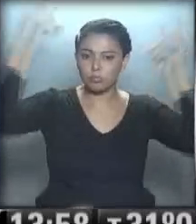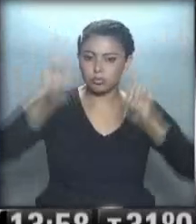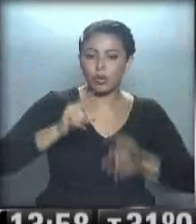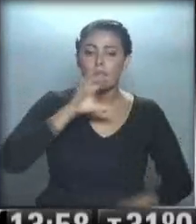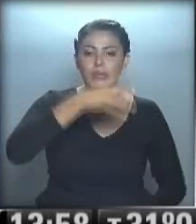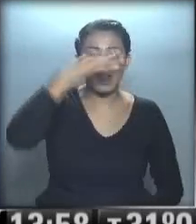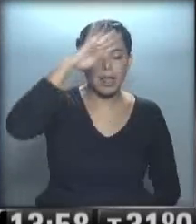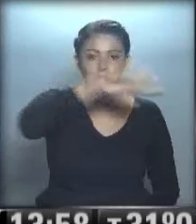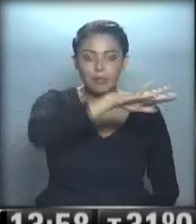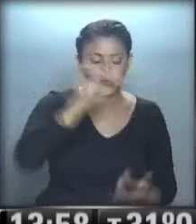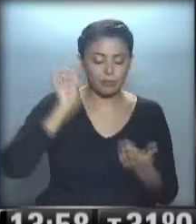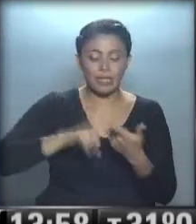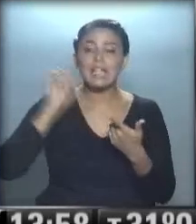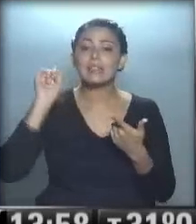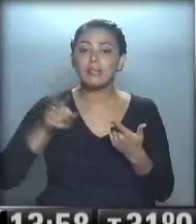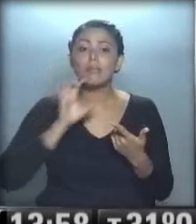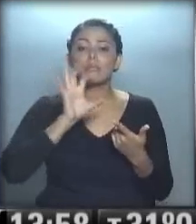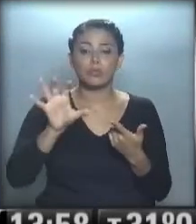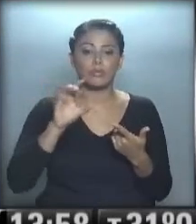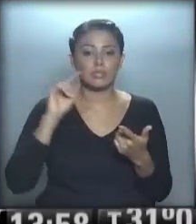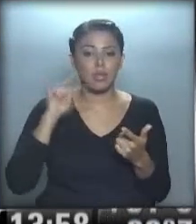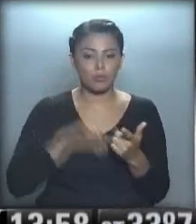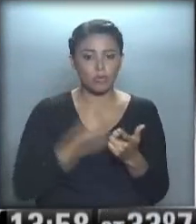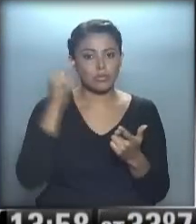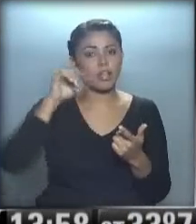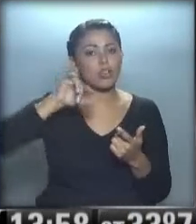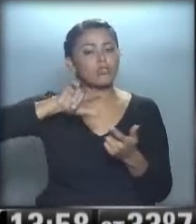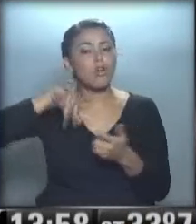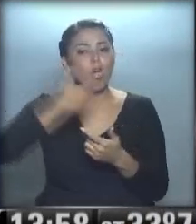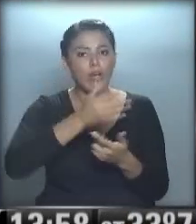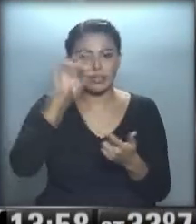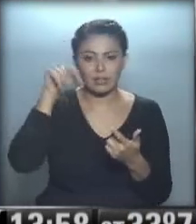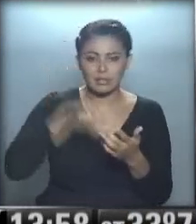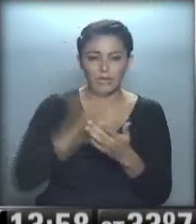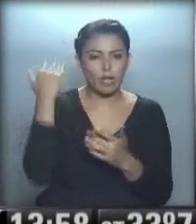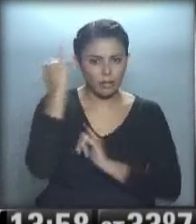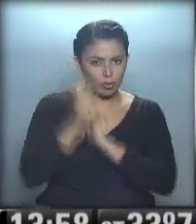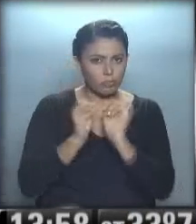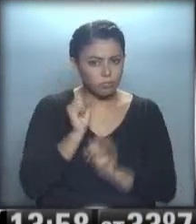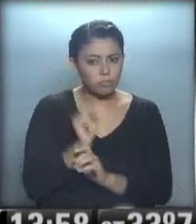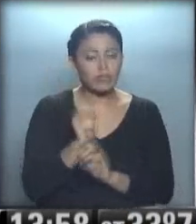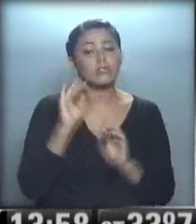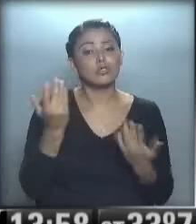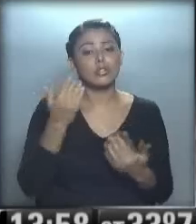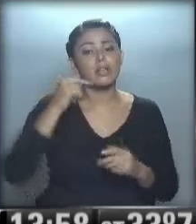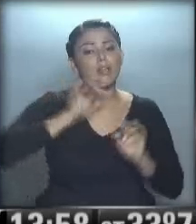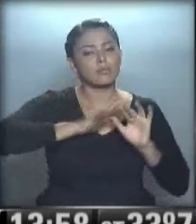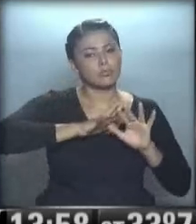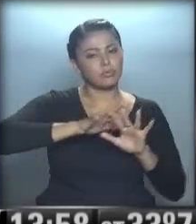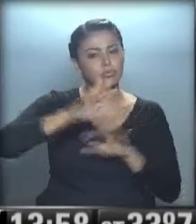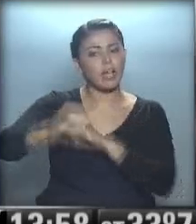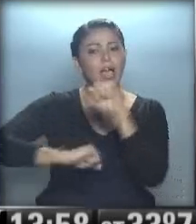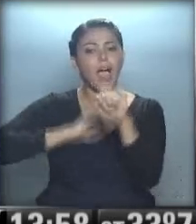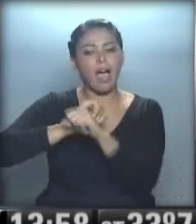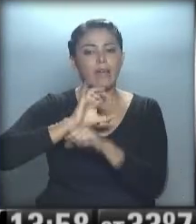La Pampa y en el oeste y centro de la provincia de Buenos Aires, como les mencionaba recién. Vendrán avanzando hacia